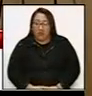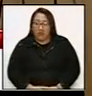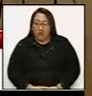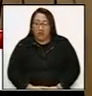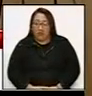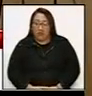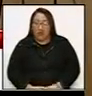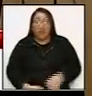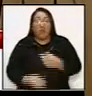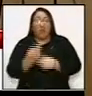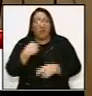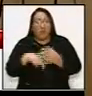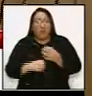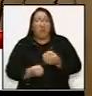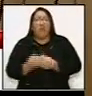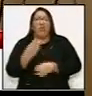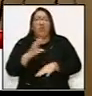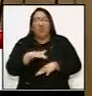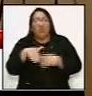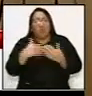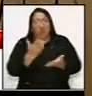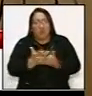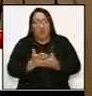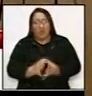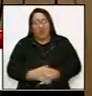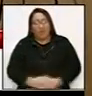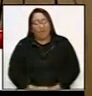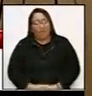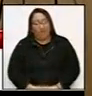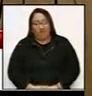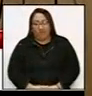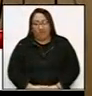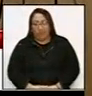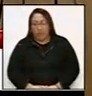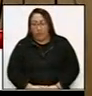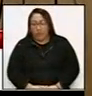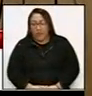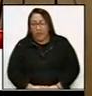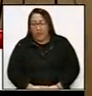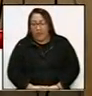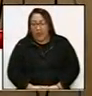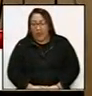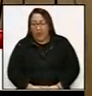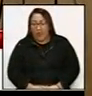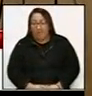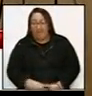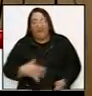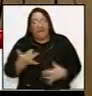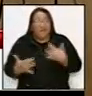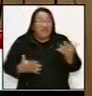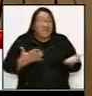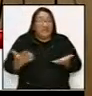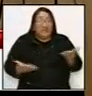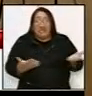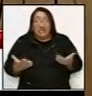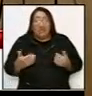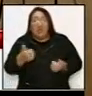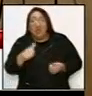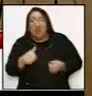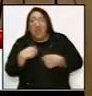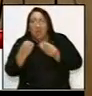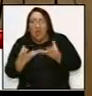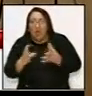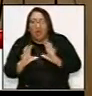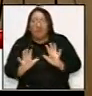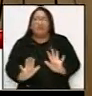a revivir todo esto. O sea, yo realmente tengo una contradicción, porque diría, ahí nomás